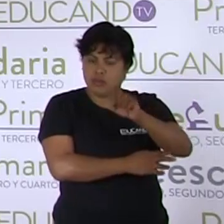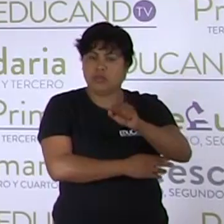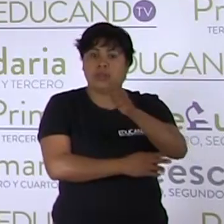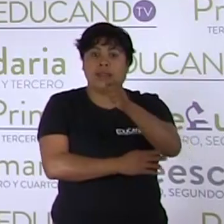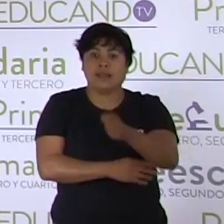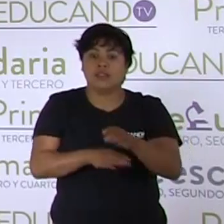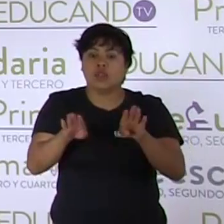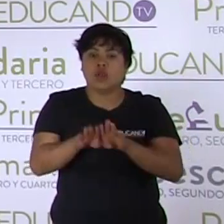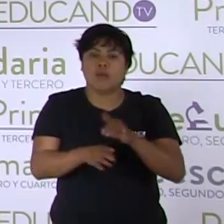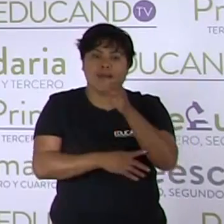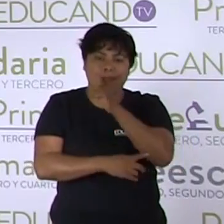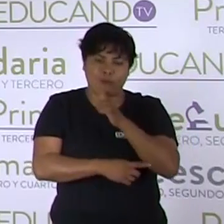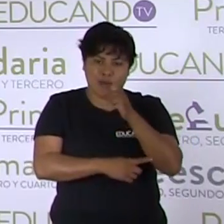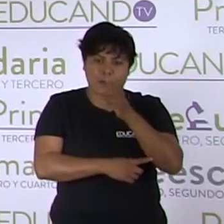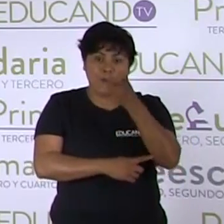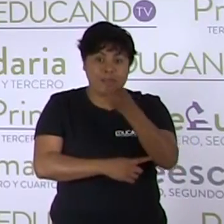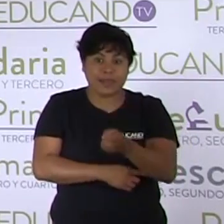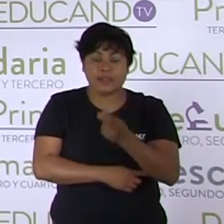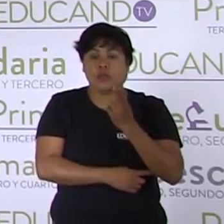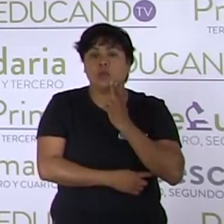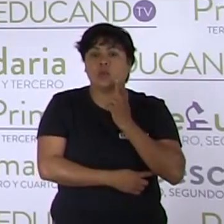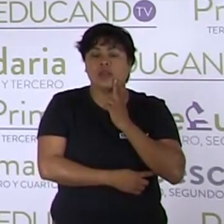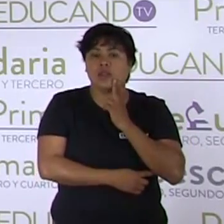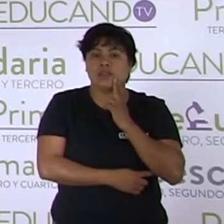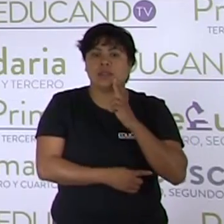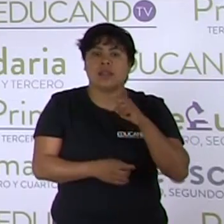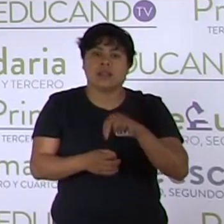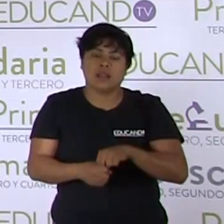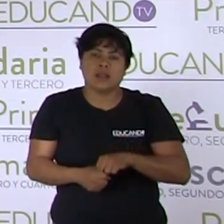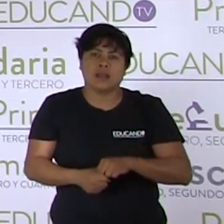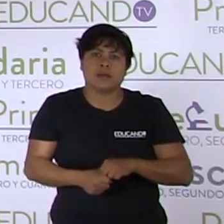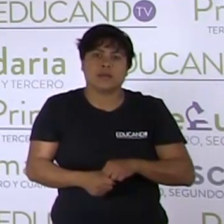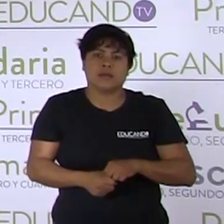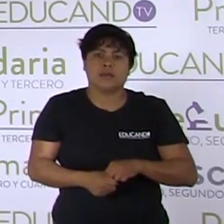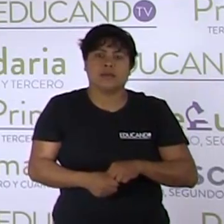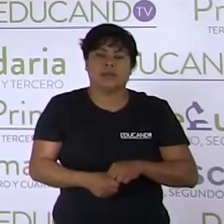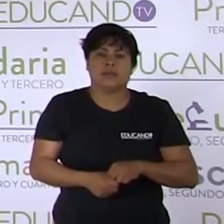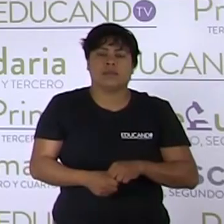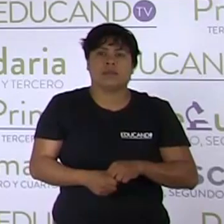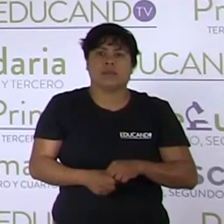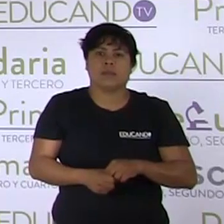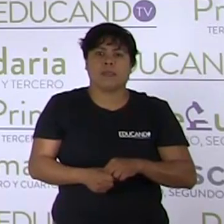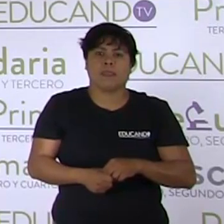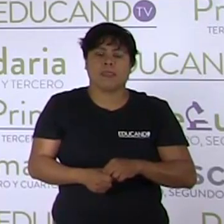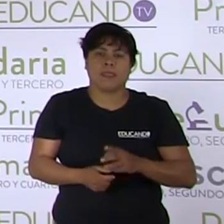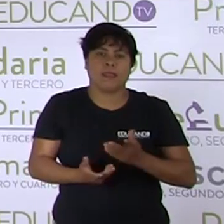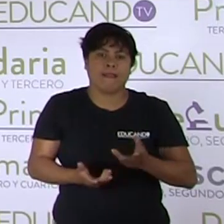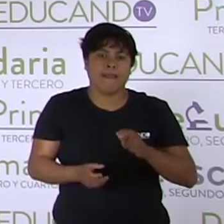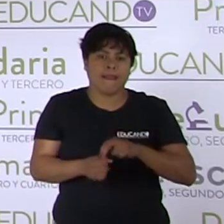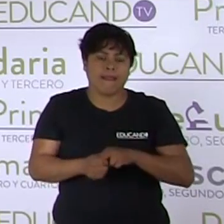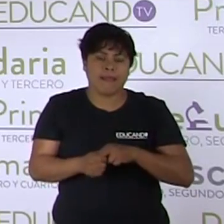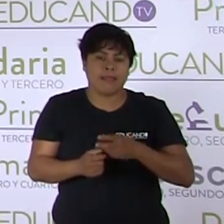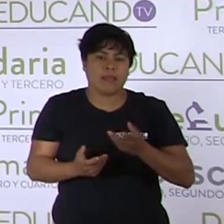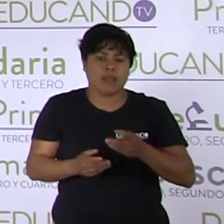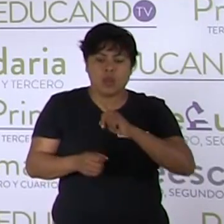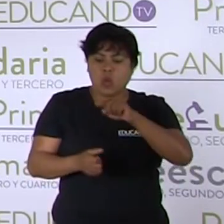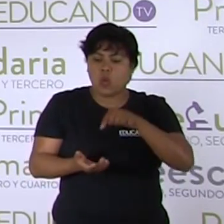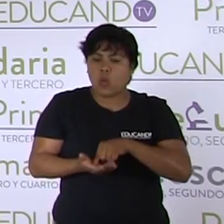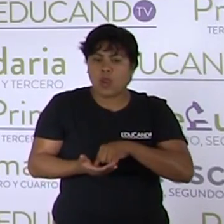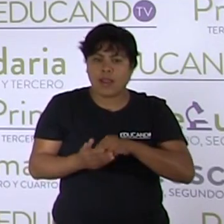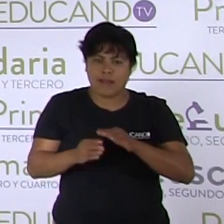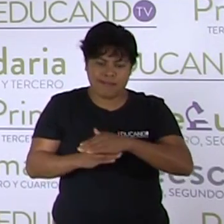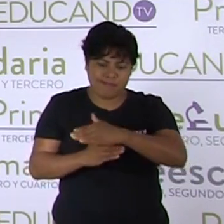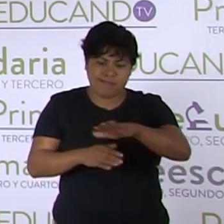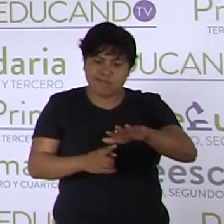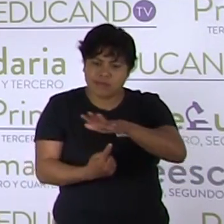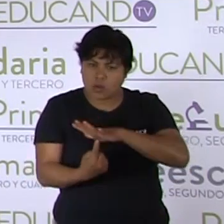de lenguaje que se utiliza decíamos, en un determinado espacio